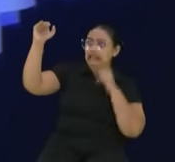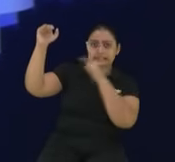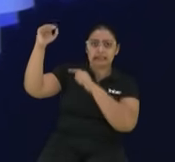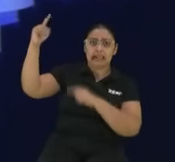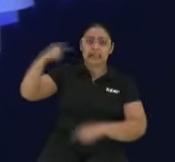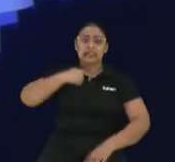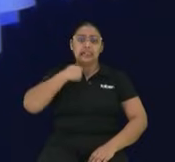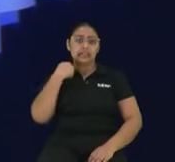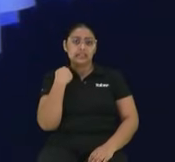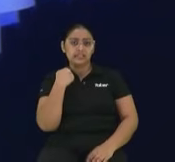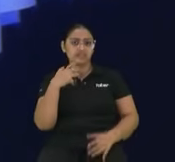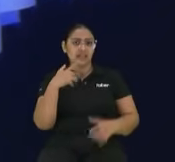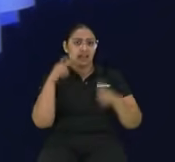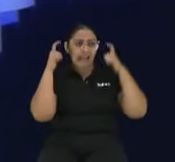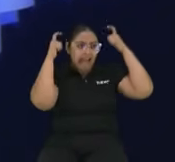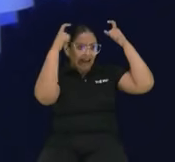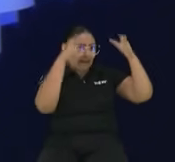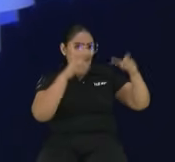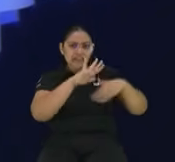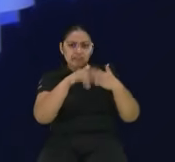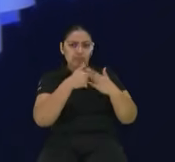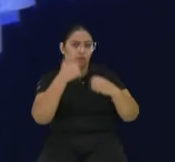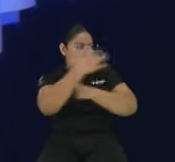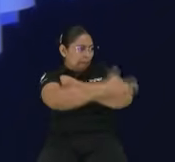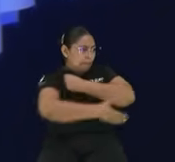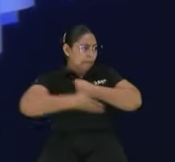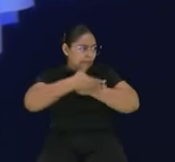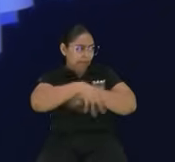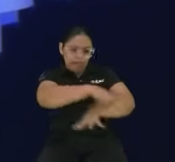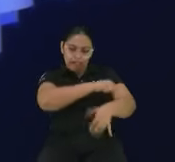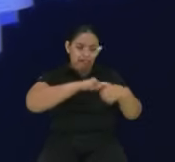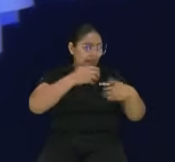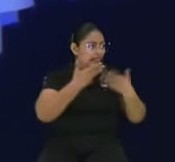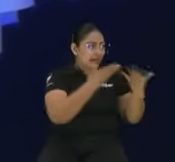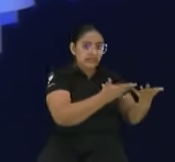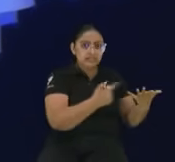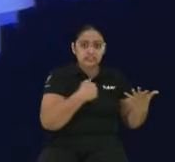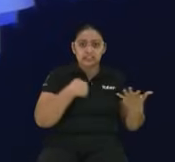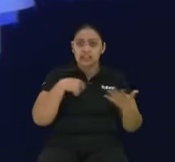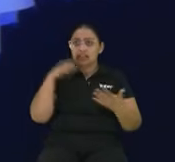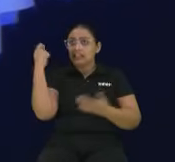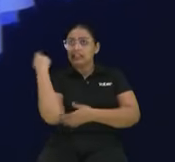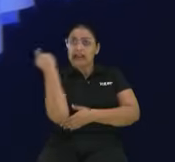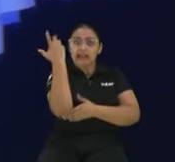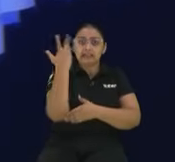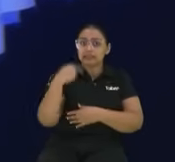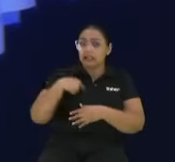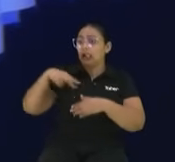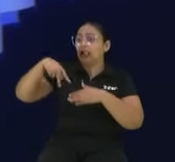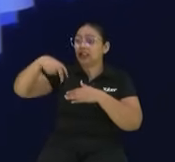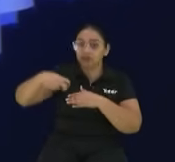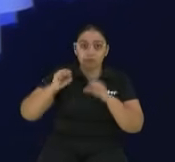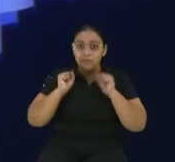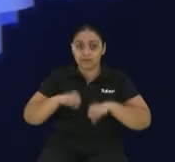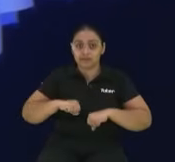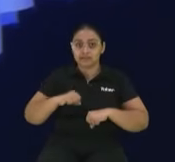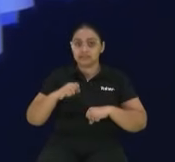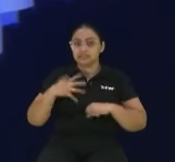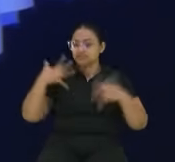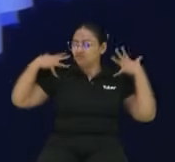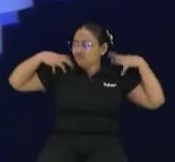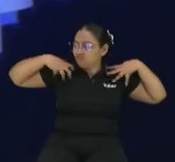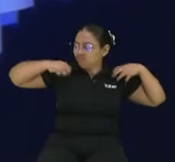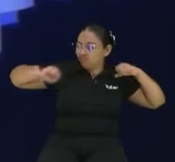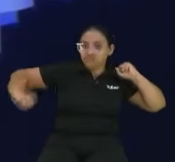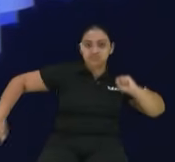le puso todas las cosas la armadura el yelmo toda y no pudo no no lleva para dónde agarrar quítenme todo esto Dijo y se para frente a ese gran